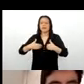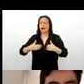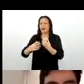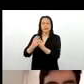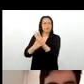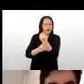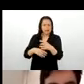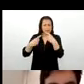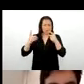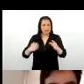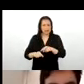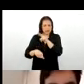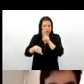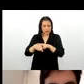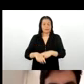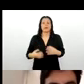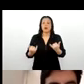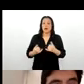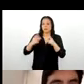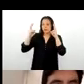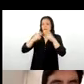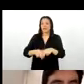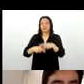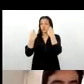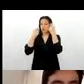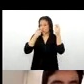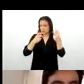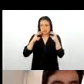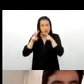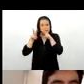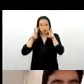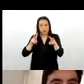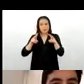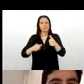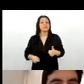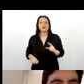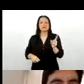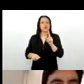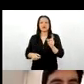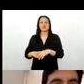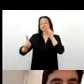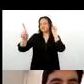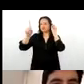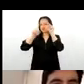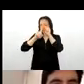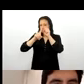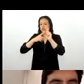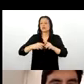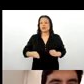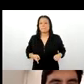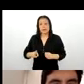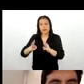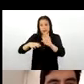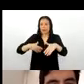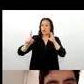turismo, el turismo para nosotros no es un fin, sino es un medio para alcanzar los